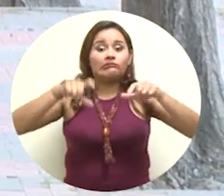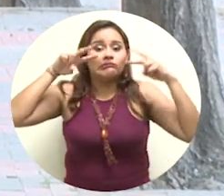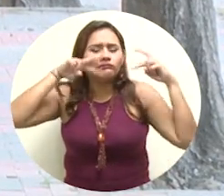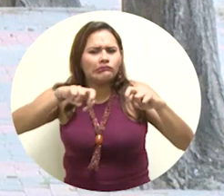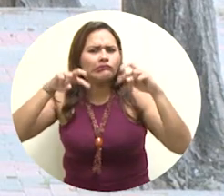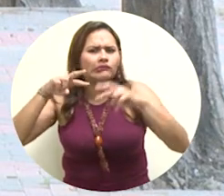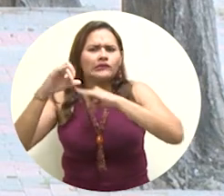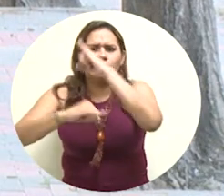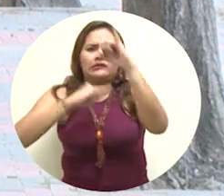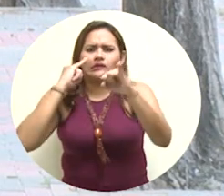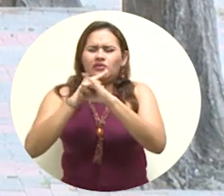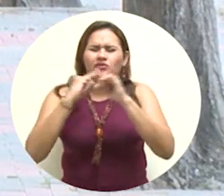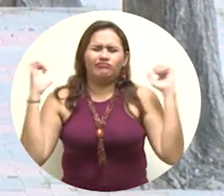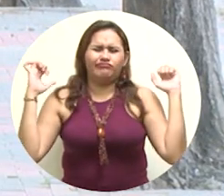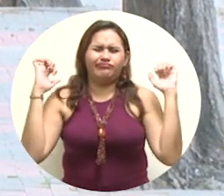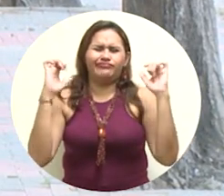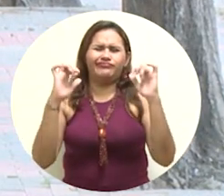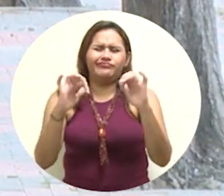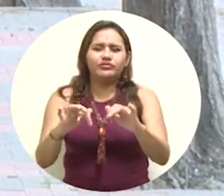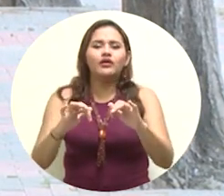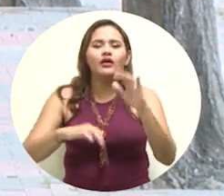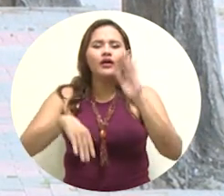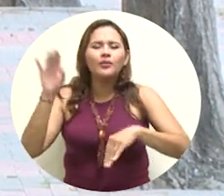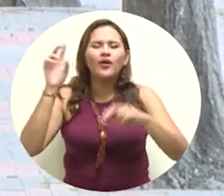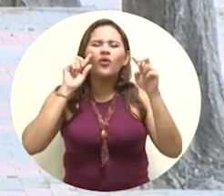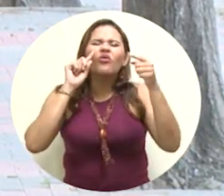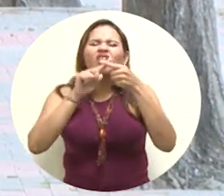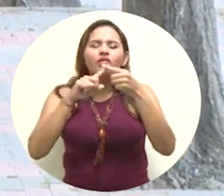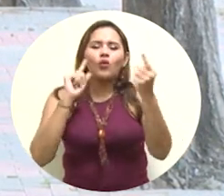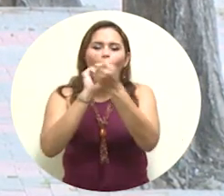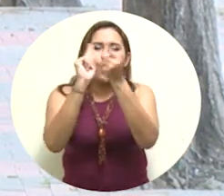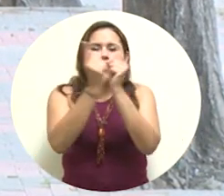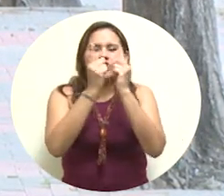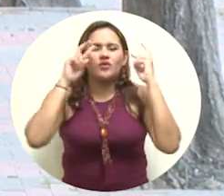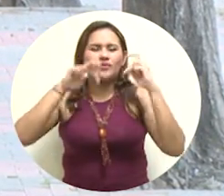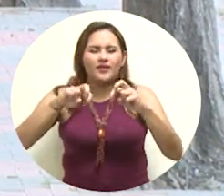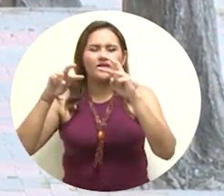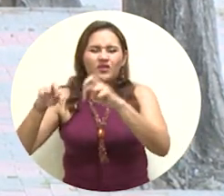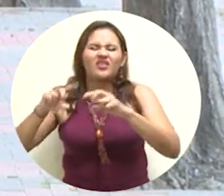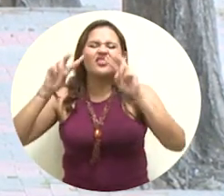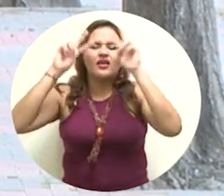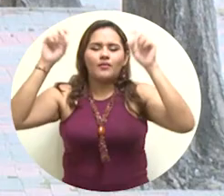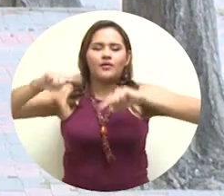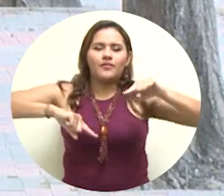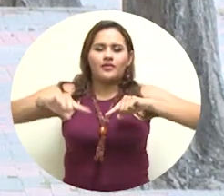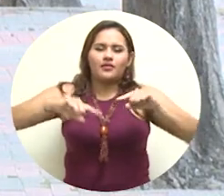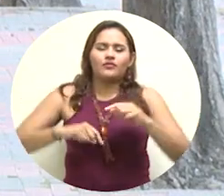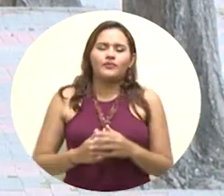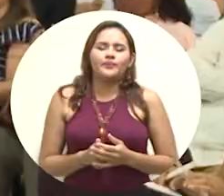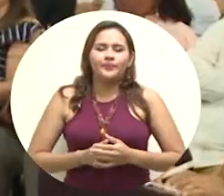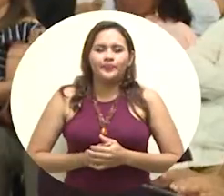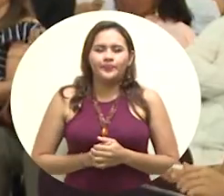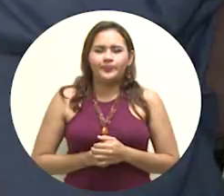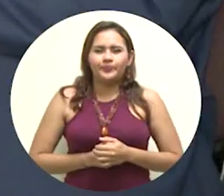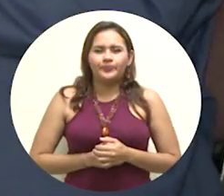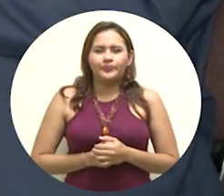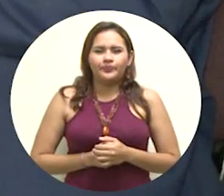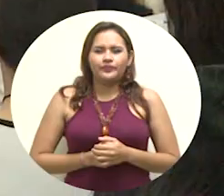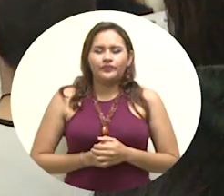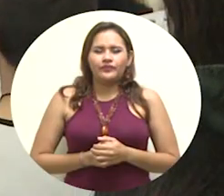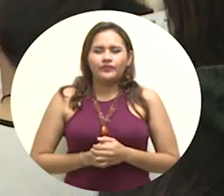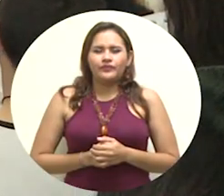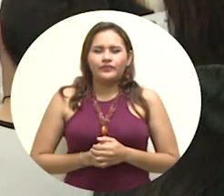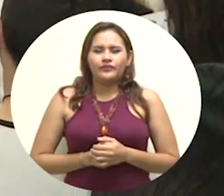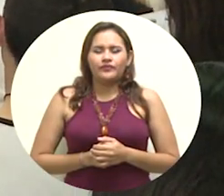Investigadores internacionales se reunieron en Santa Marta para participar del 9º Encuentro de Investigadores en Administración.